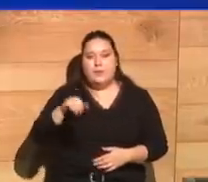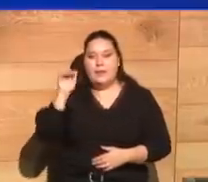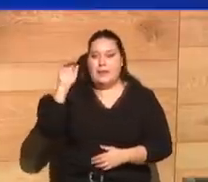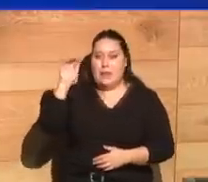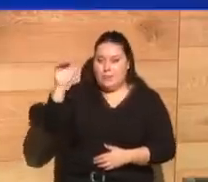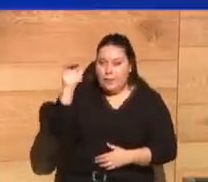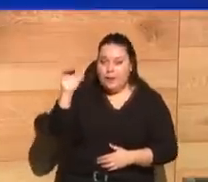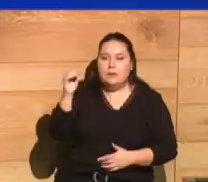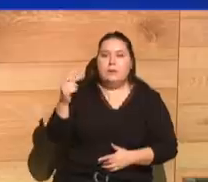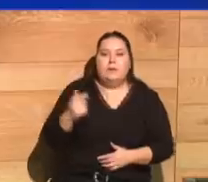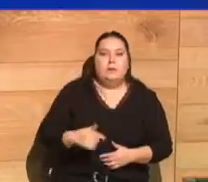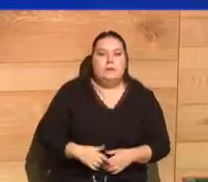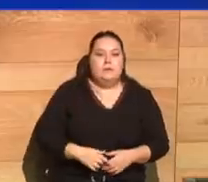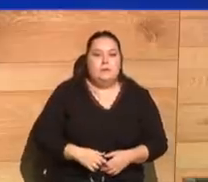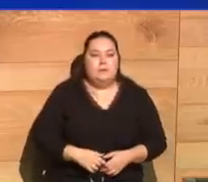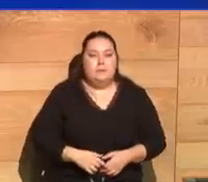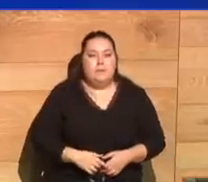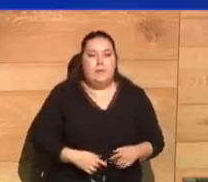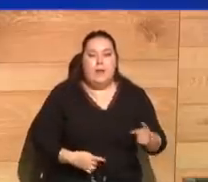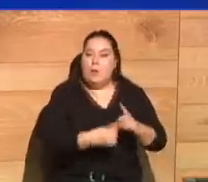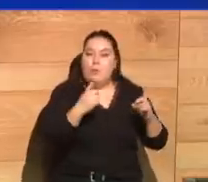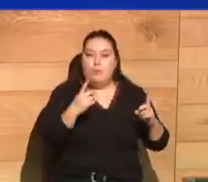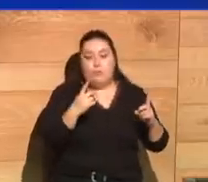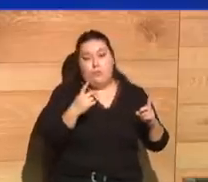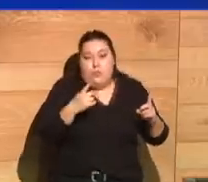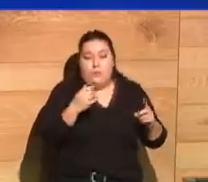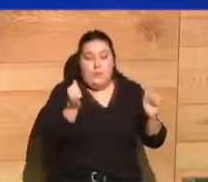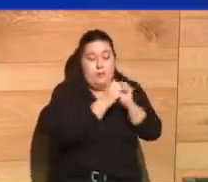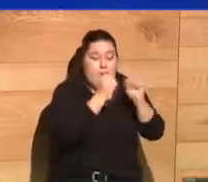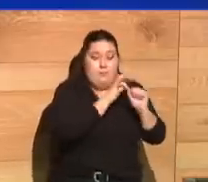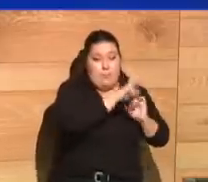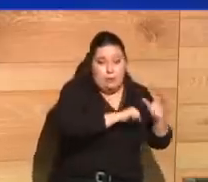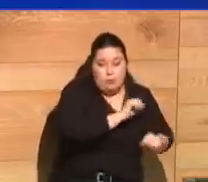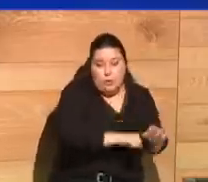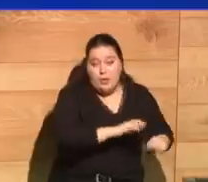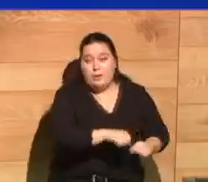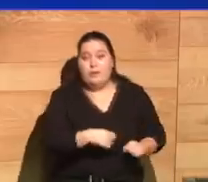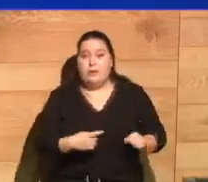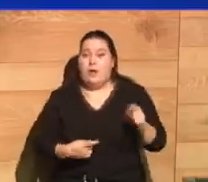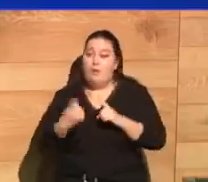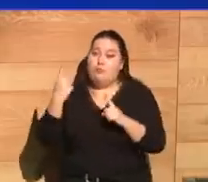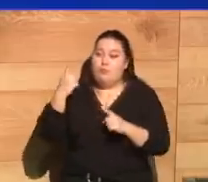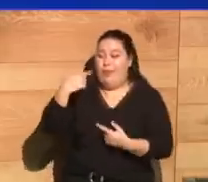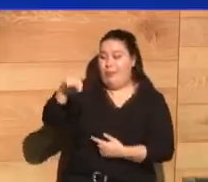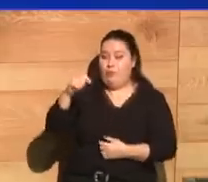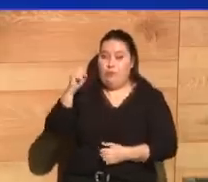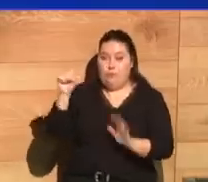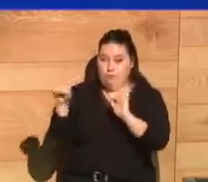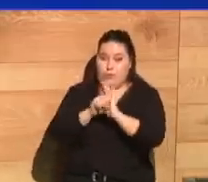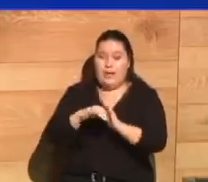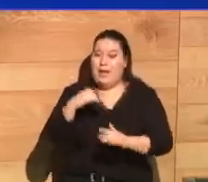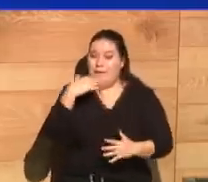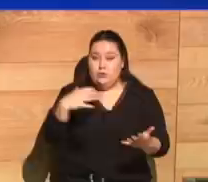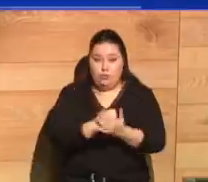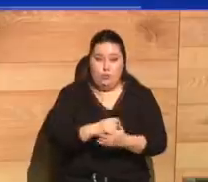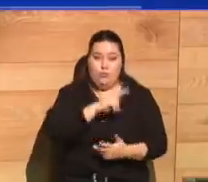y unos venían de recoger chatarra y otros venían de no sé dónde. Sí, es verdad. Y todos con sus acentos marcados, casi todos judíos